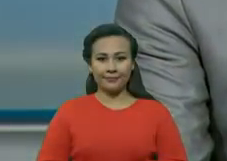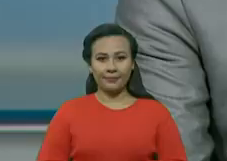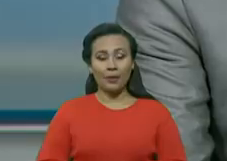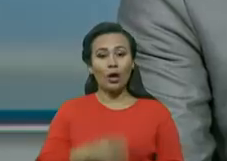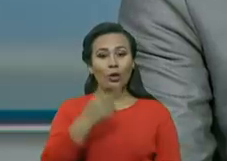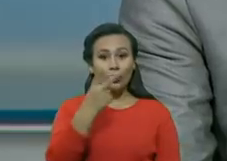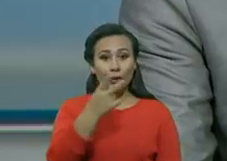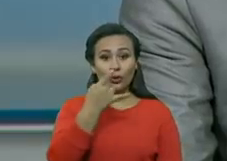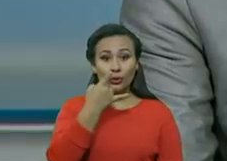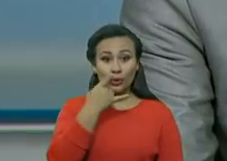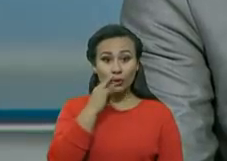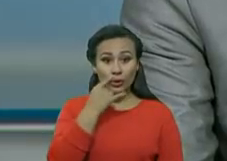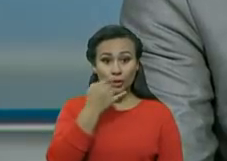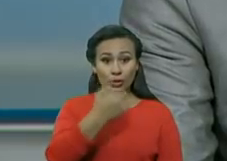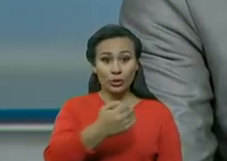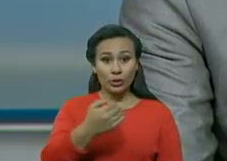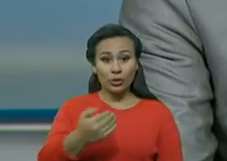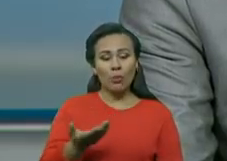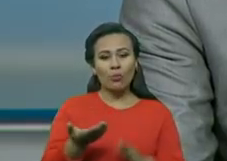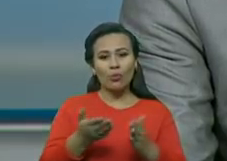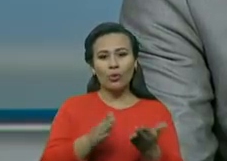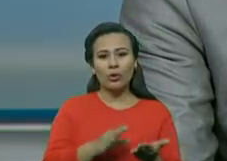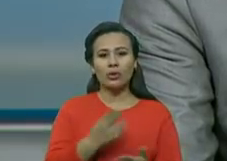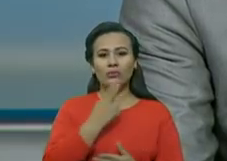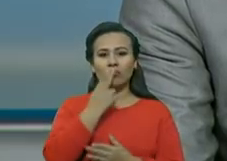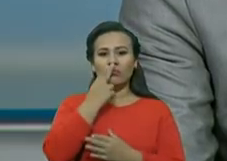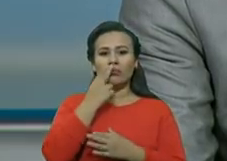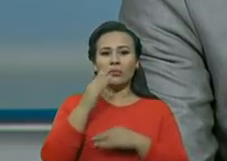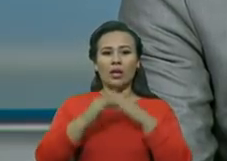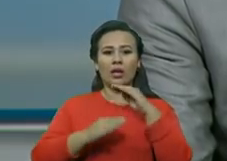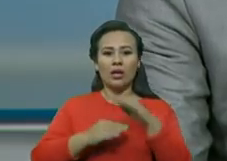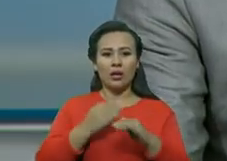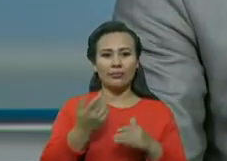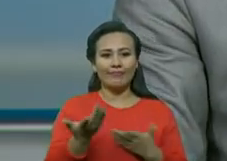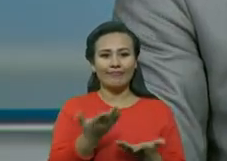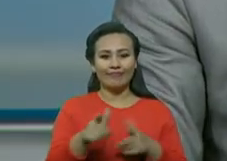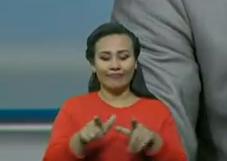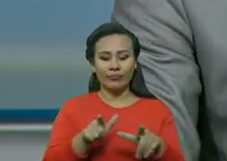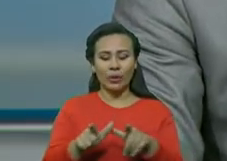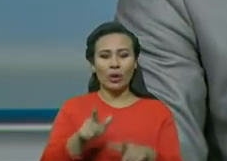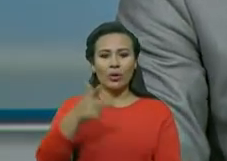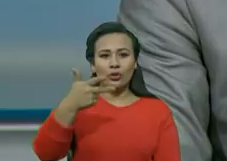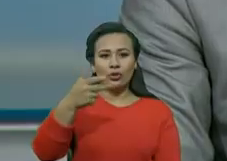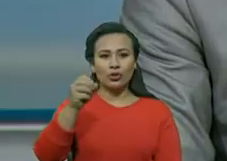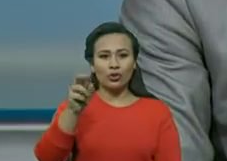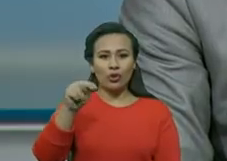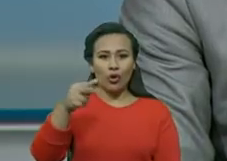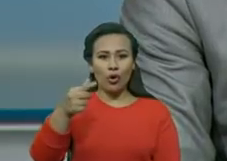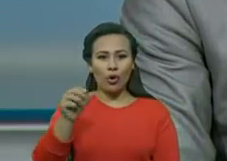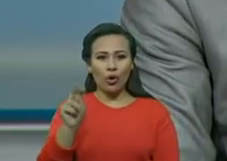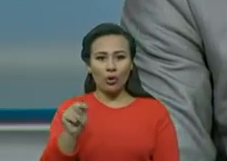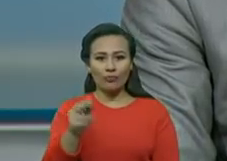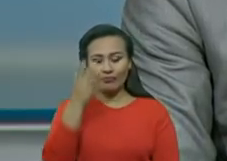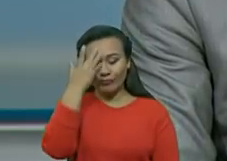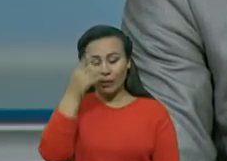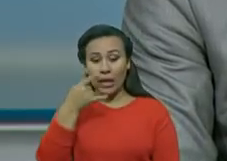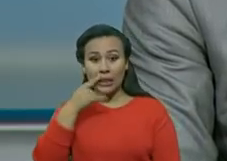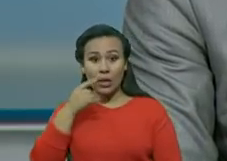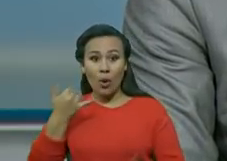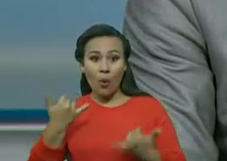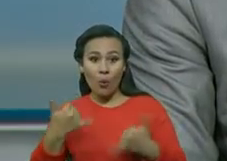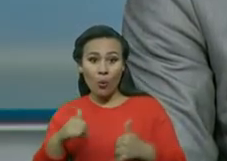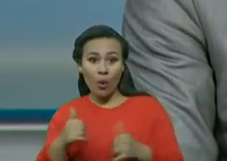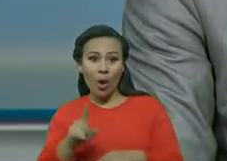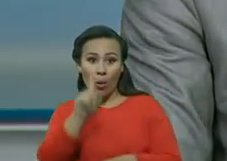Dos menores de edad murieron ahogados en el canal del trasvase Chongón Santa Elena. Se presume que estaban jugando en la orilla cuando uno de ellos